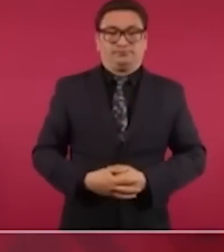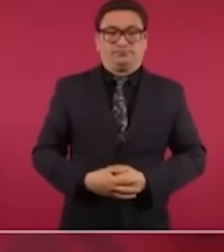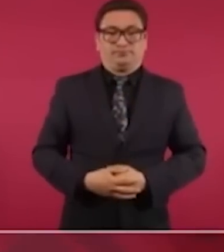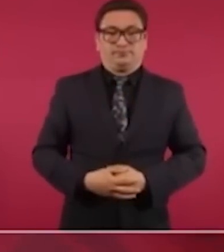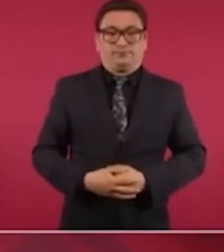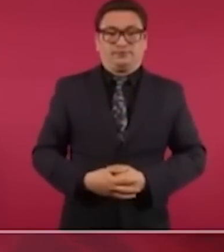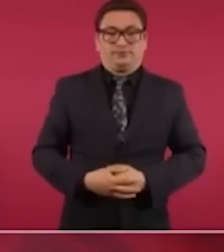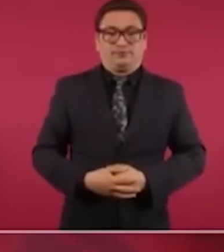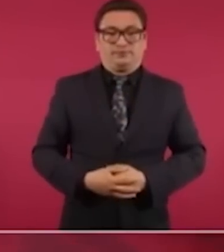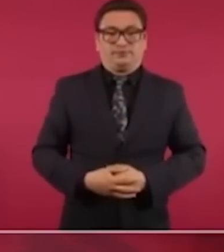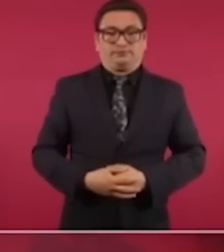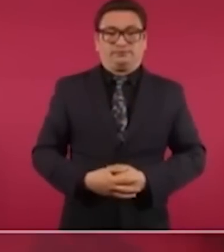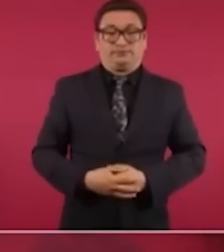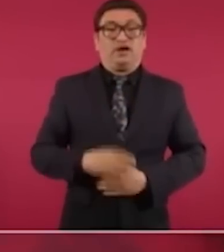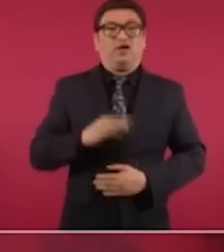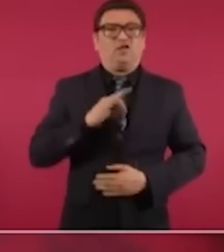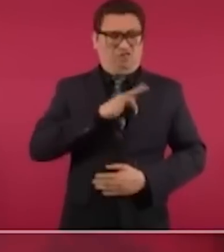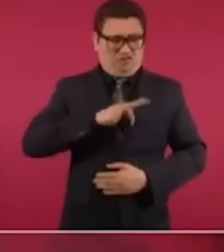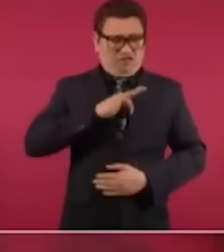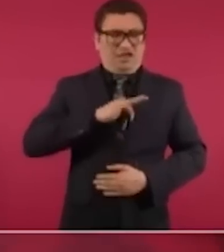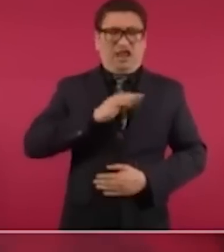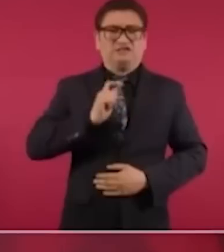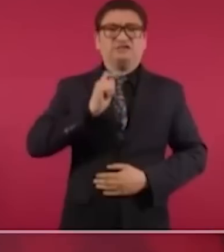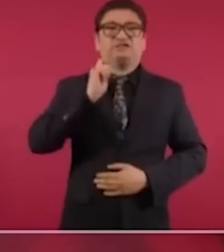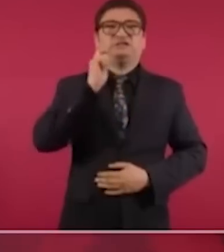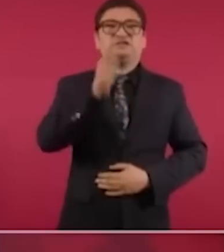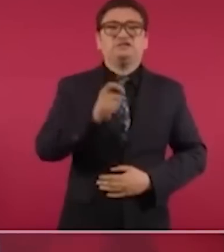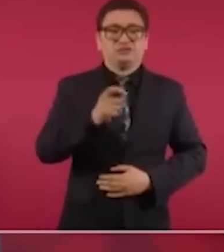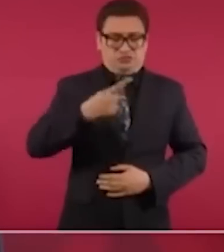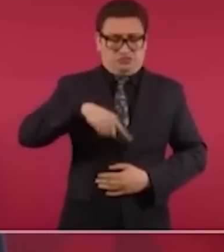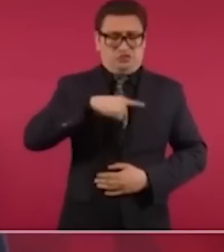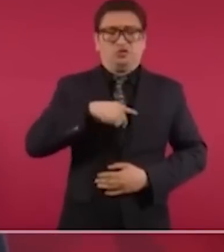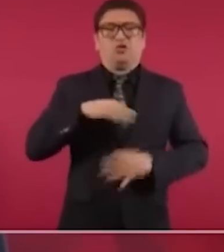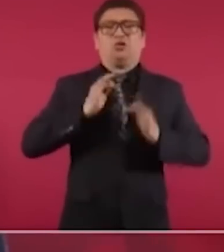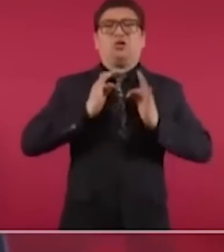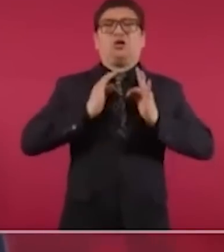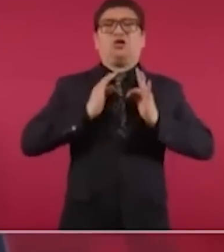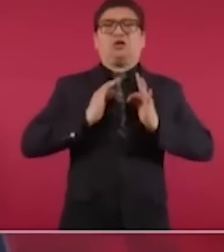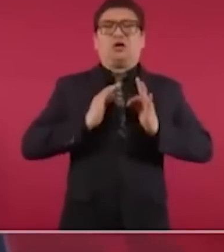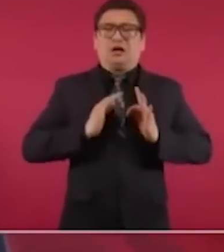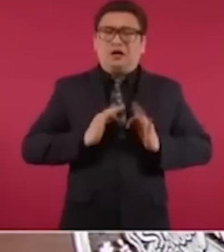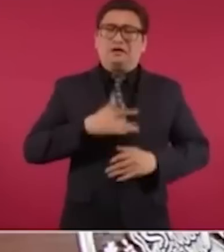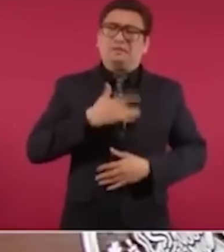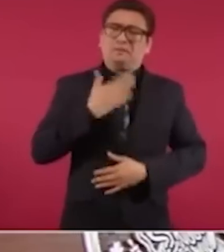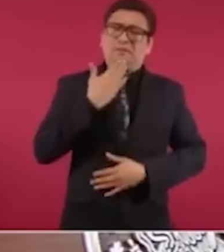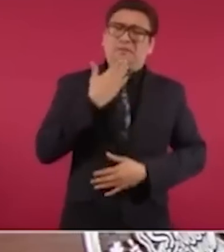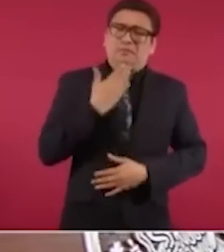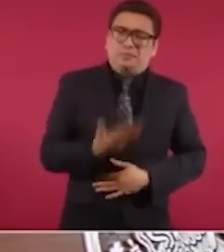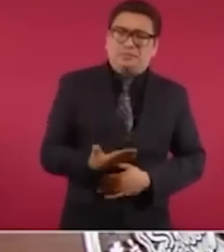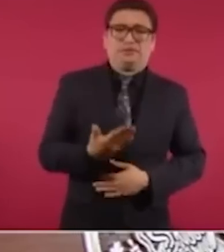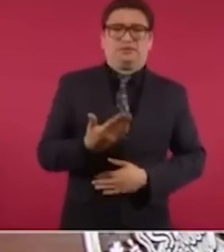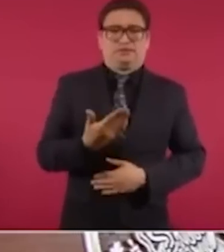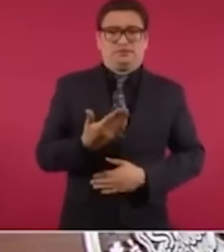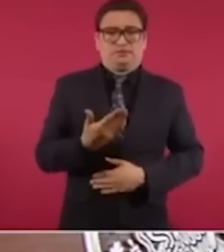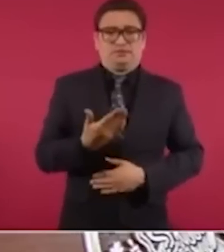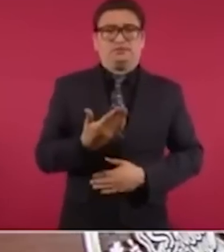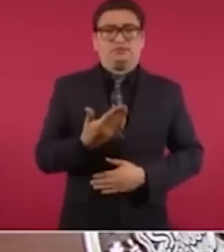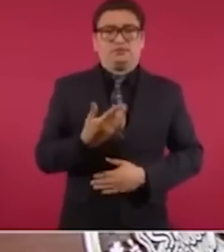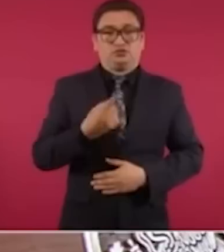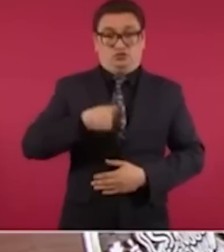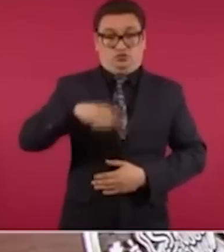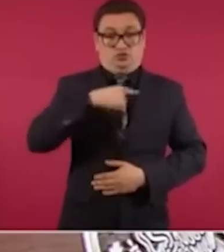y ser feliz es estar bien con uno mismo estar bien con nuestra